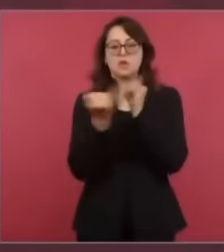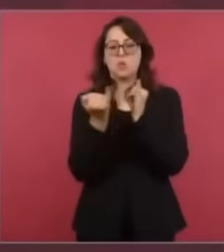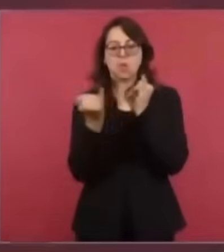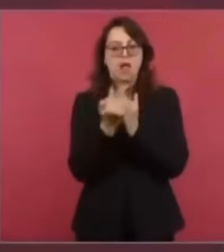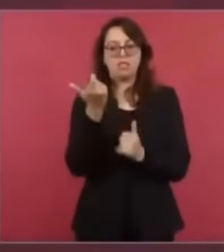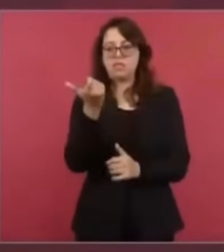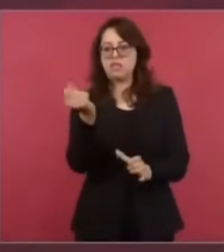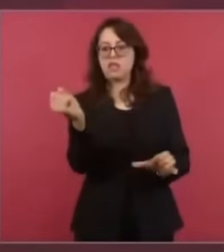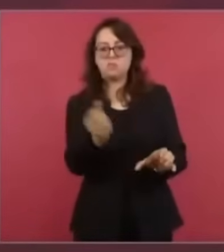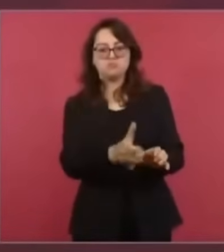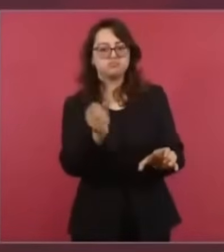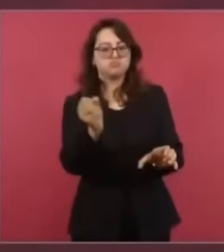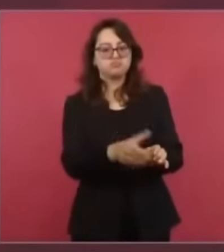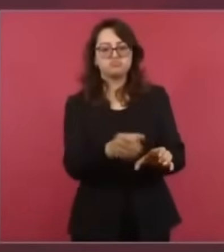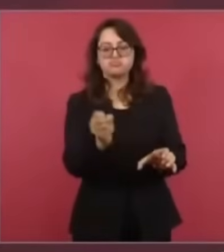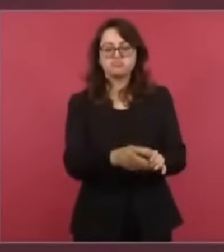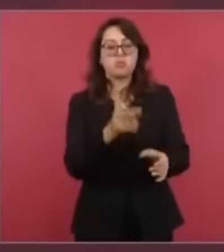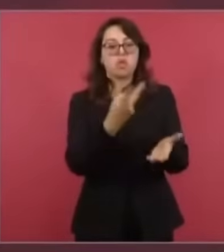O sea,